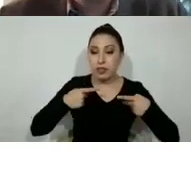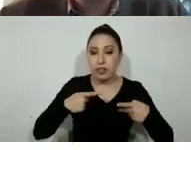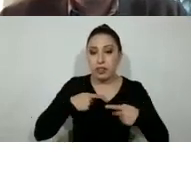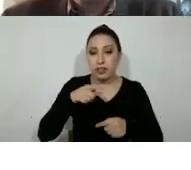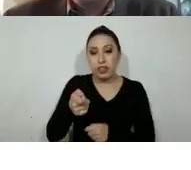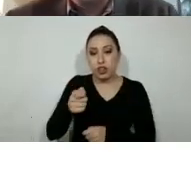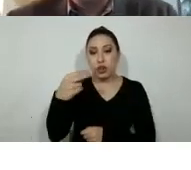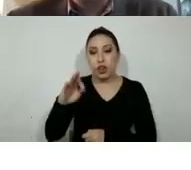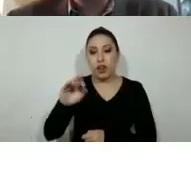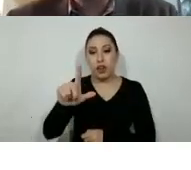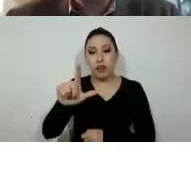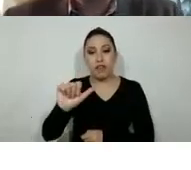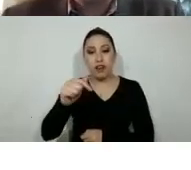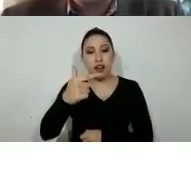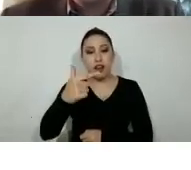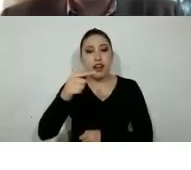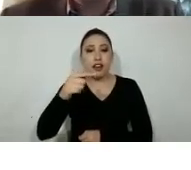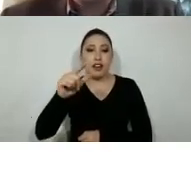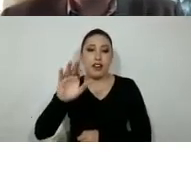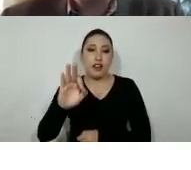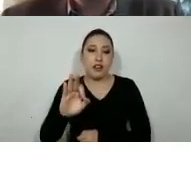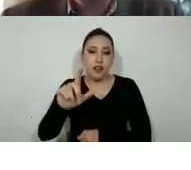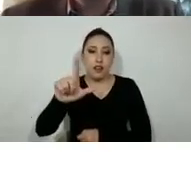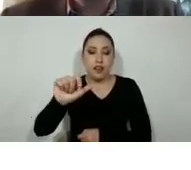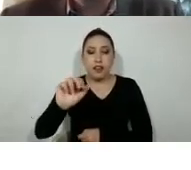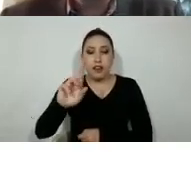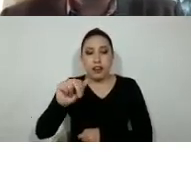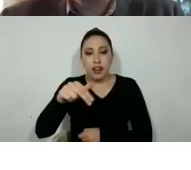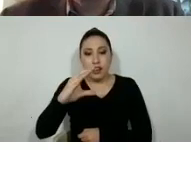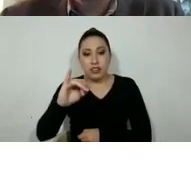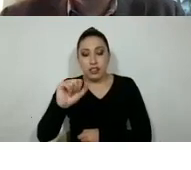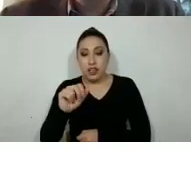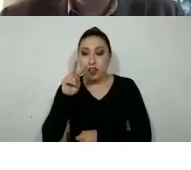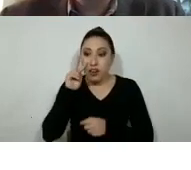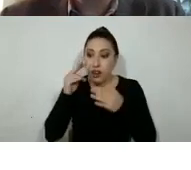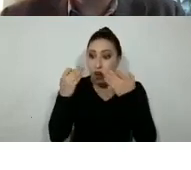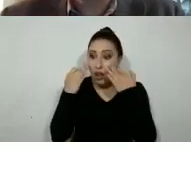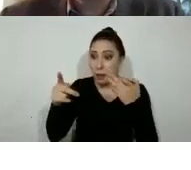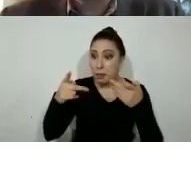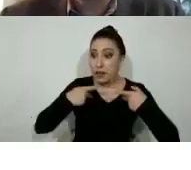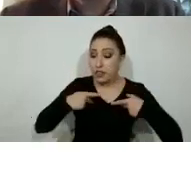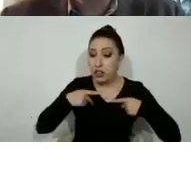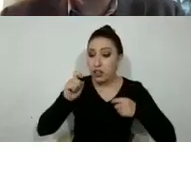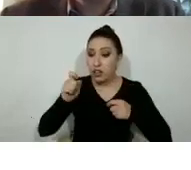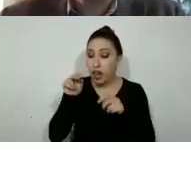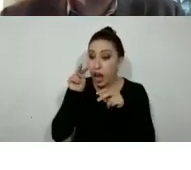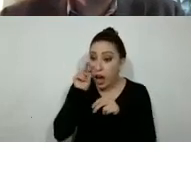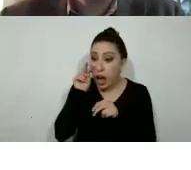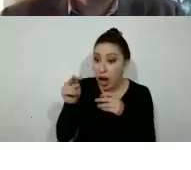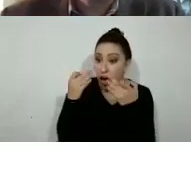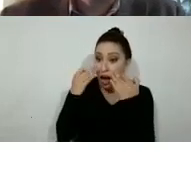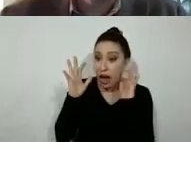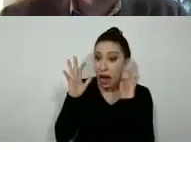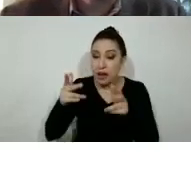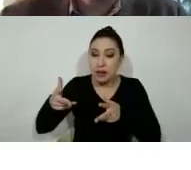en el momento de que una persona está cometiendo un delito y pues llega